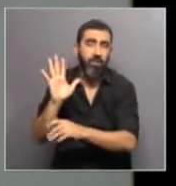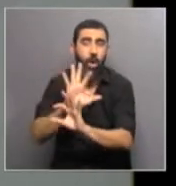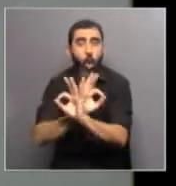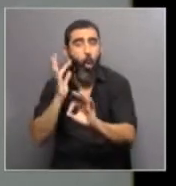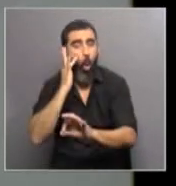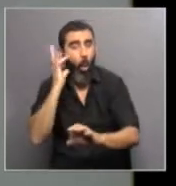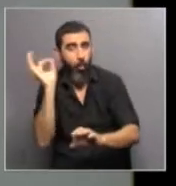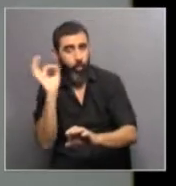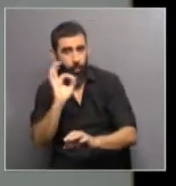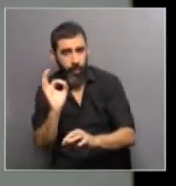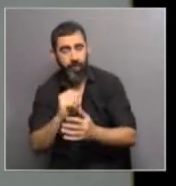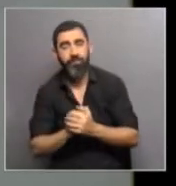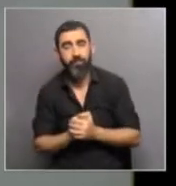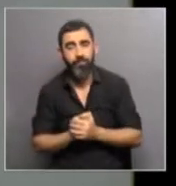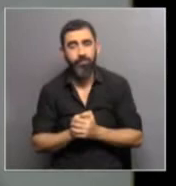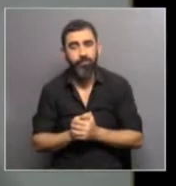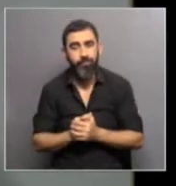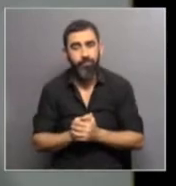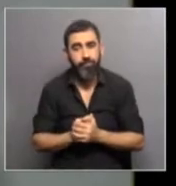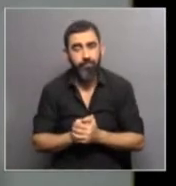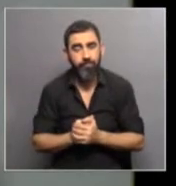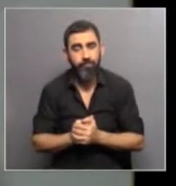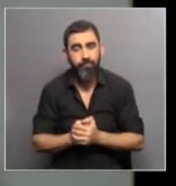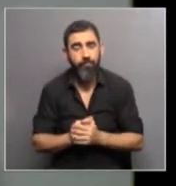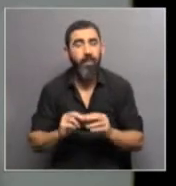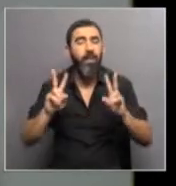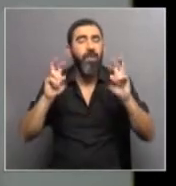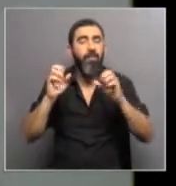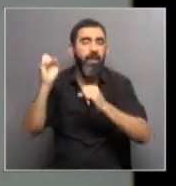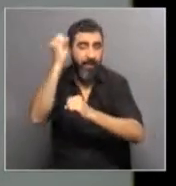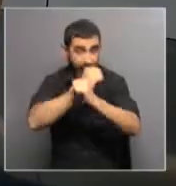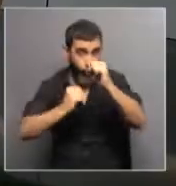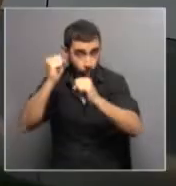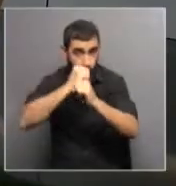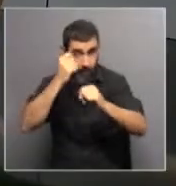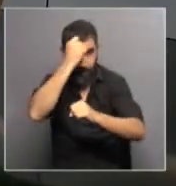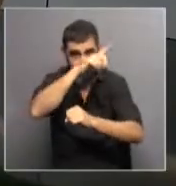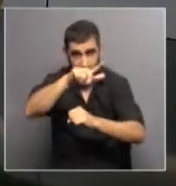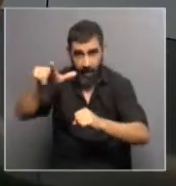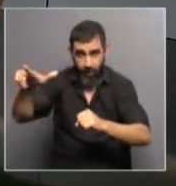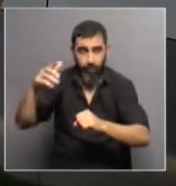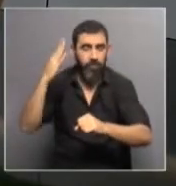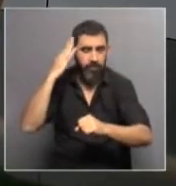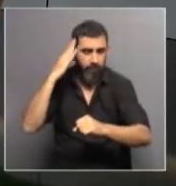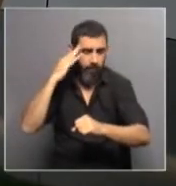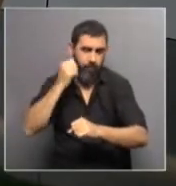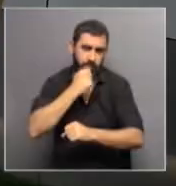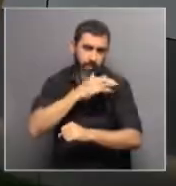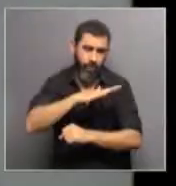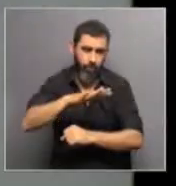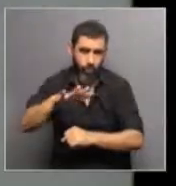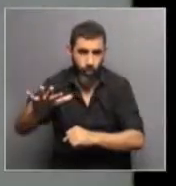según cómo se la mire. Cuando hablamos de toda esta tecnología aplicada al campo, sabemos que históricamente